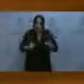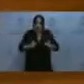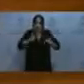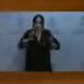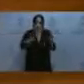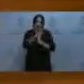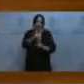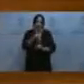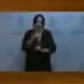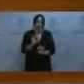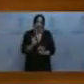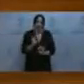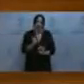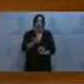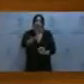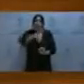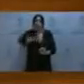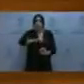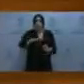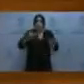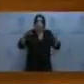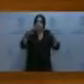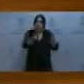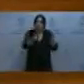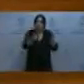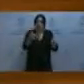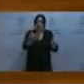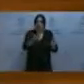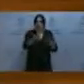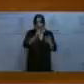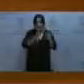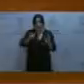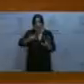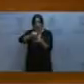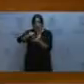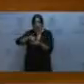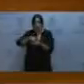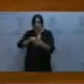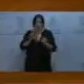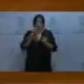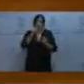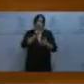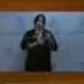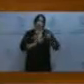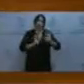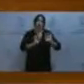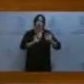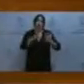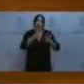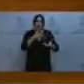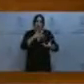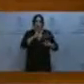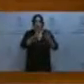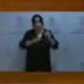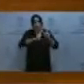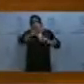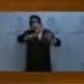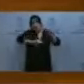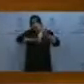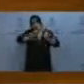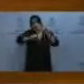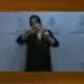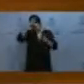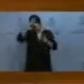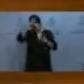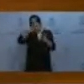materia. Ni podemos ni debemos dejar de atender a nuestros ciudadanos. En este caso que hoy nos ocupa, a las asociaciones de pacientes